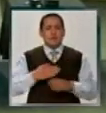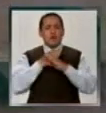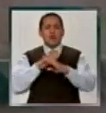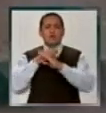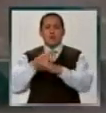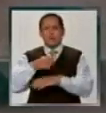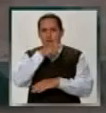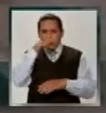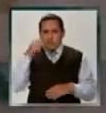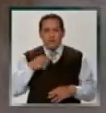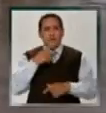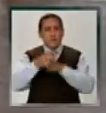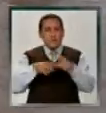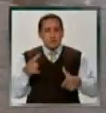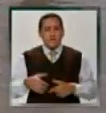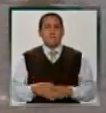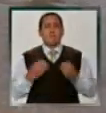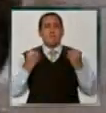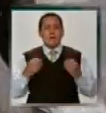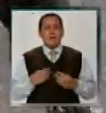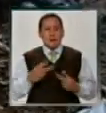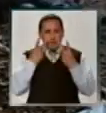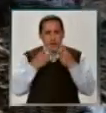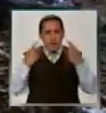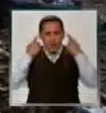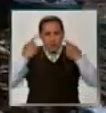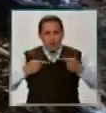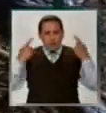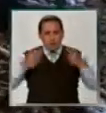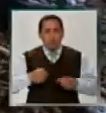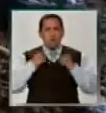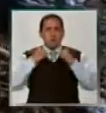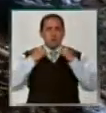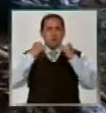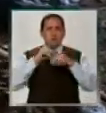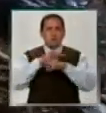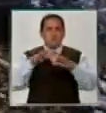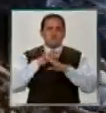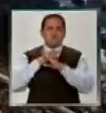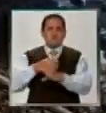consumidores, a fin de abordar los temas relacionados a la lucha contra el narcotráfico.